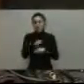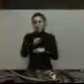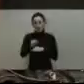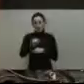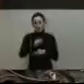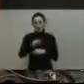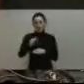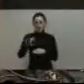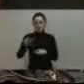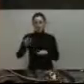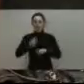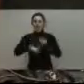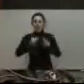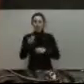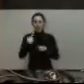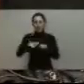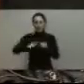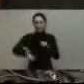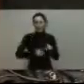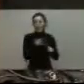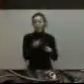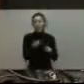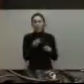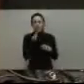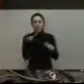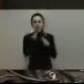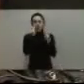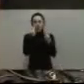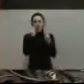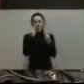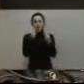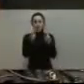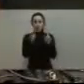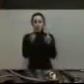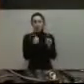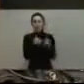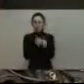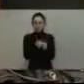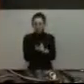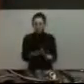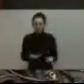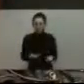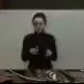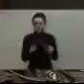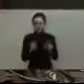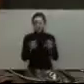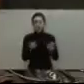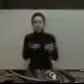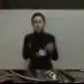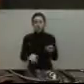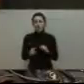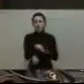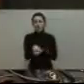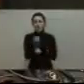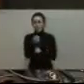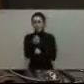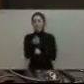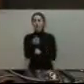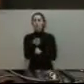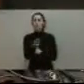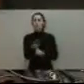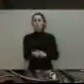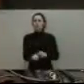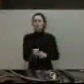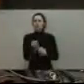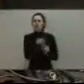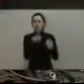renovar elementos y para mejorar elementos acabados de elementos auxiliares de las instalaciones portuarias, pero que también son